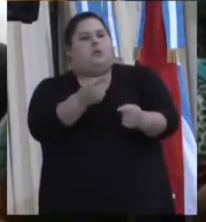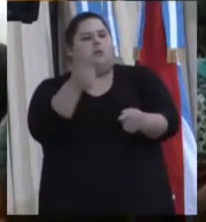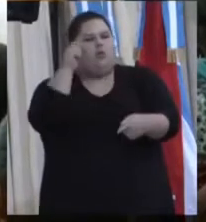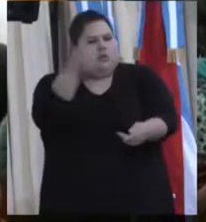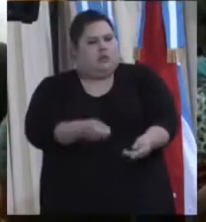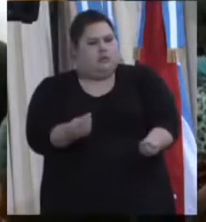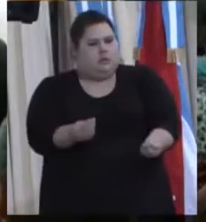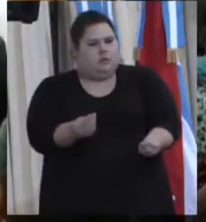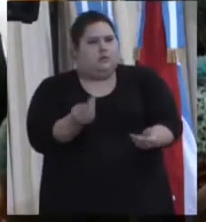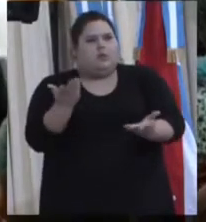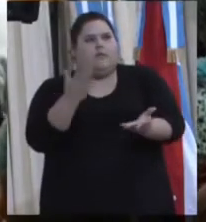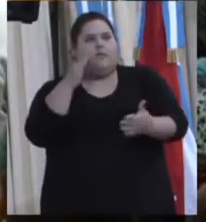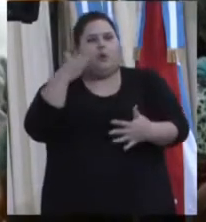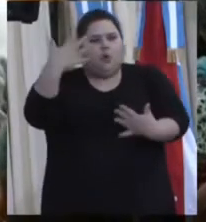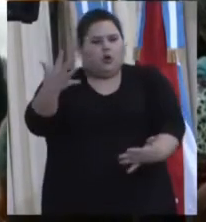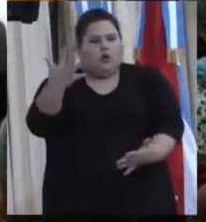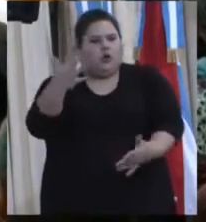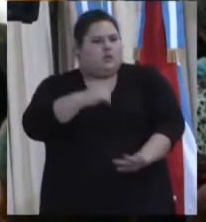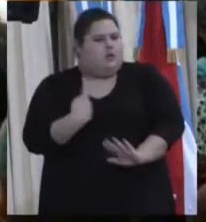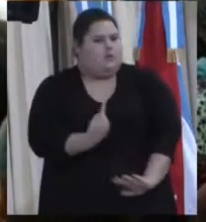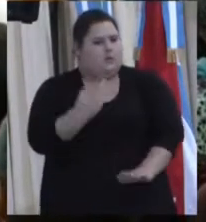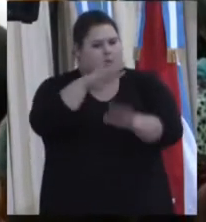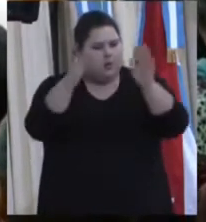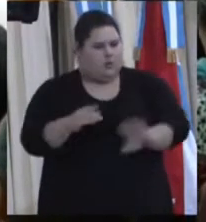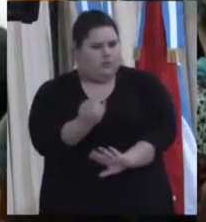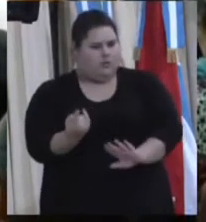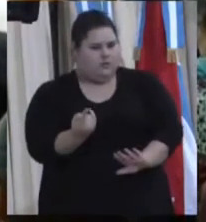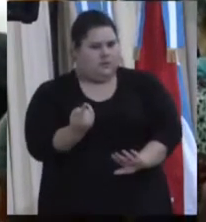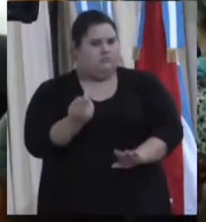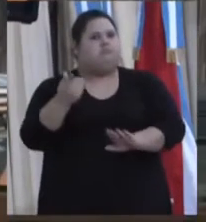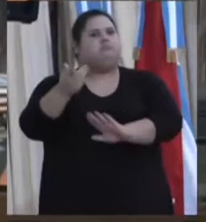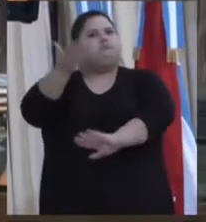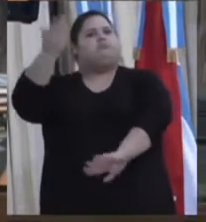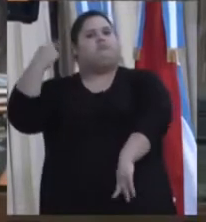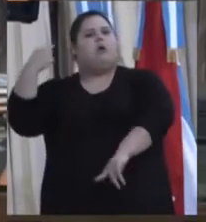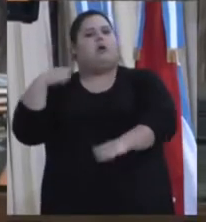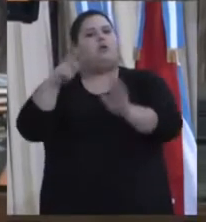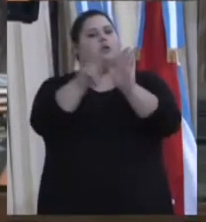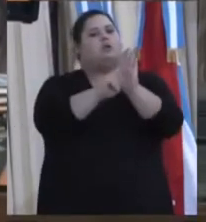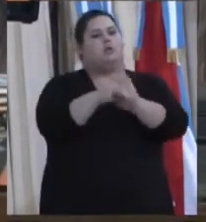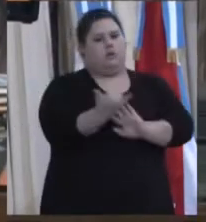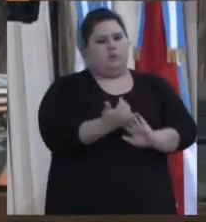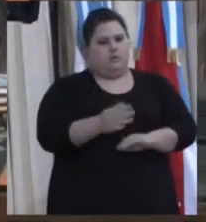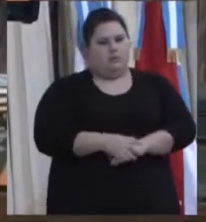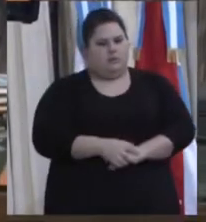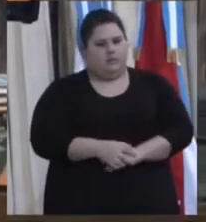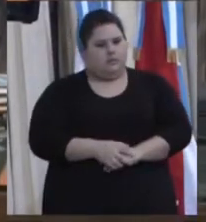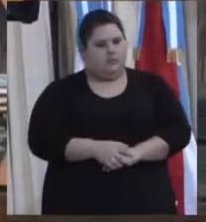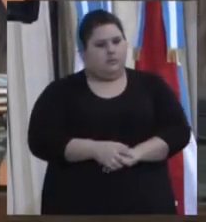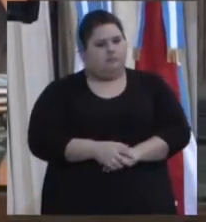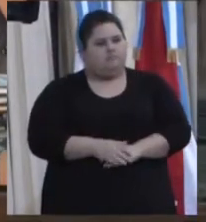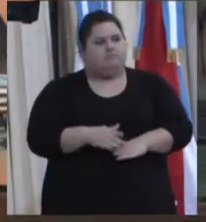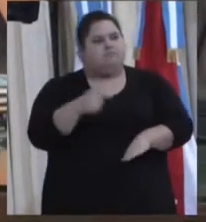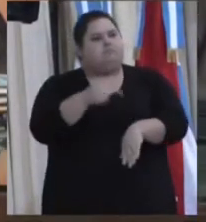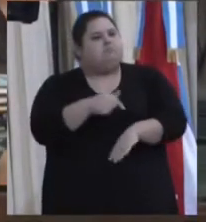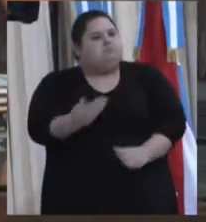de reconocimiento de la autonomía de la universidad ya en aquel entonces con esas normas que teníamos.